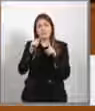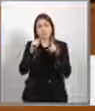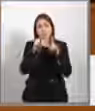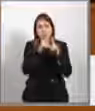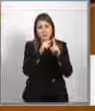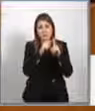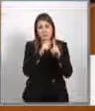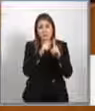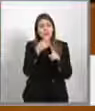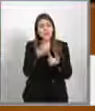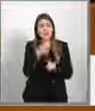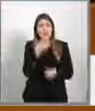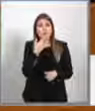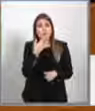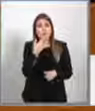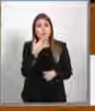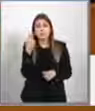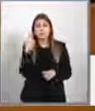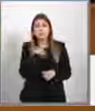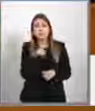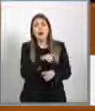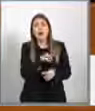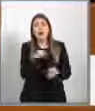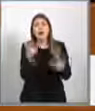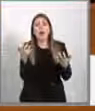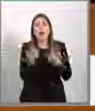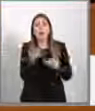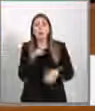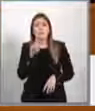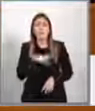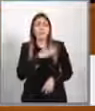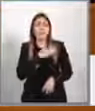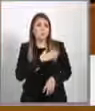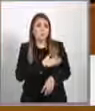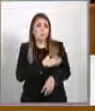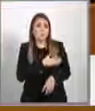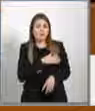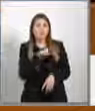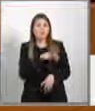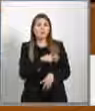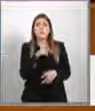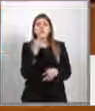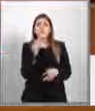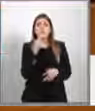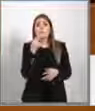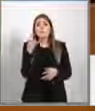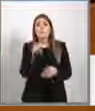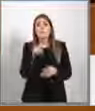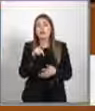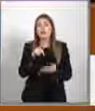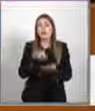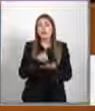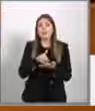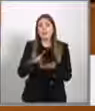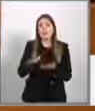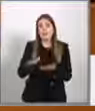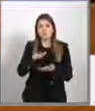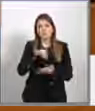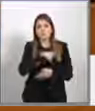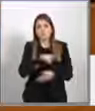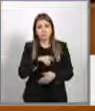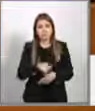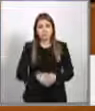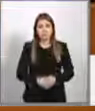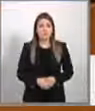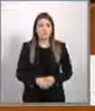a que se haga justicia y a que se elimine la impunidad. En otras palabras, no están proponiendo